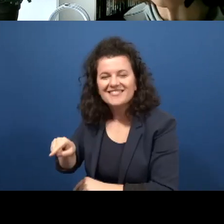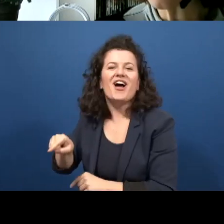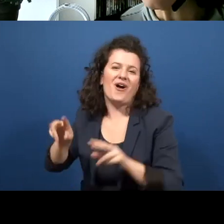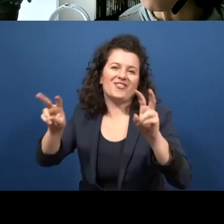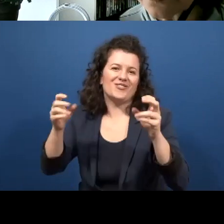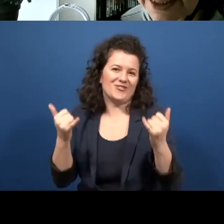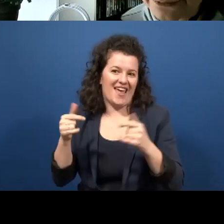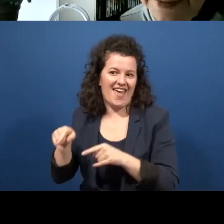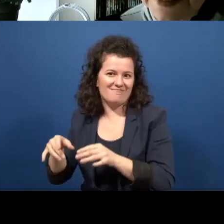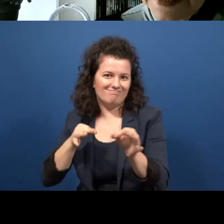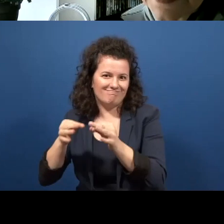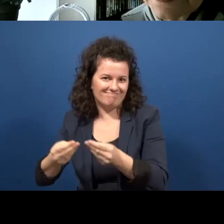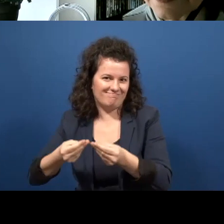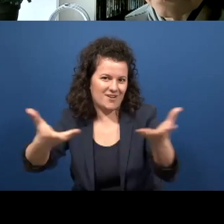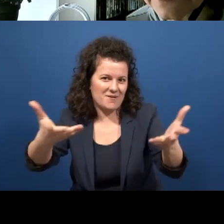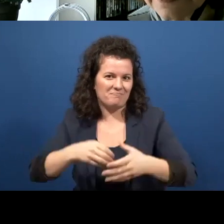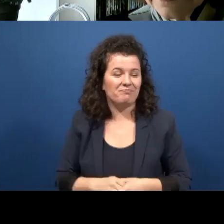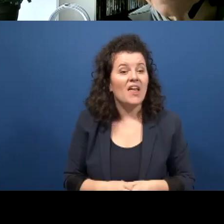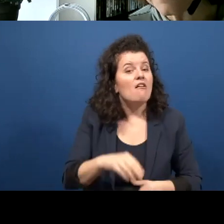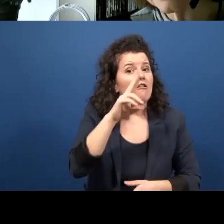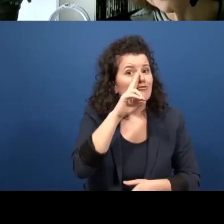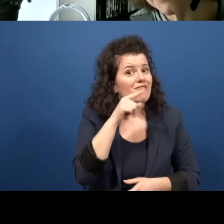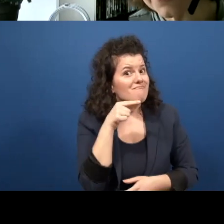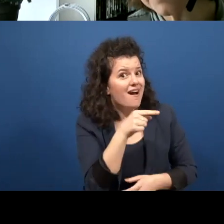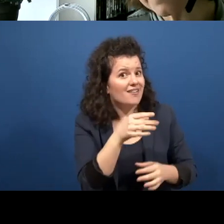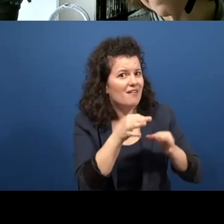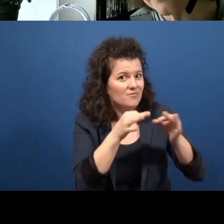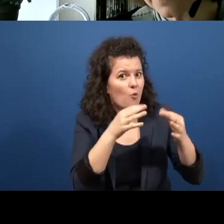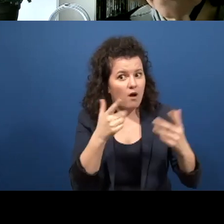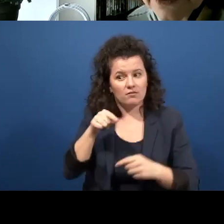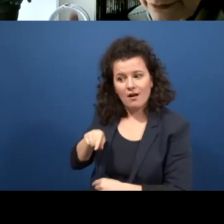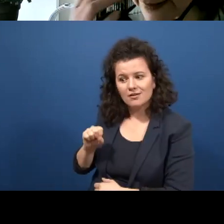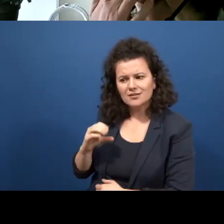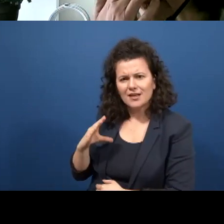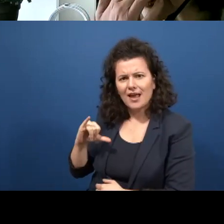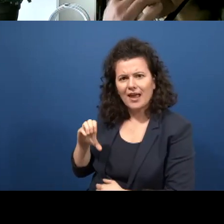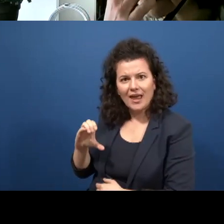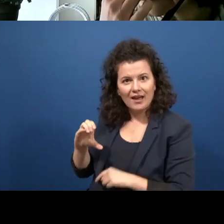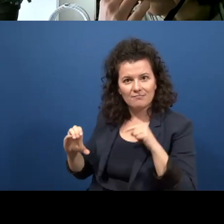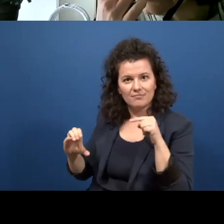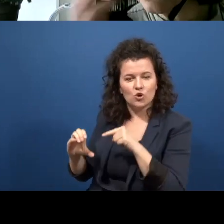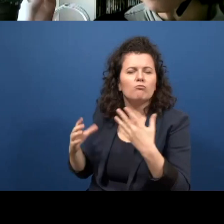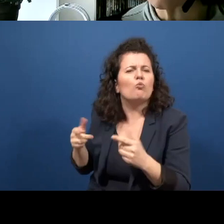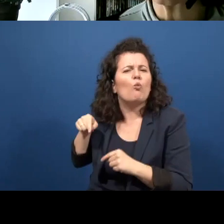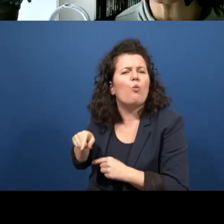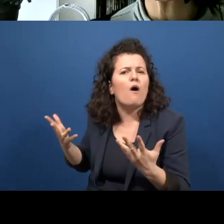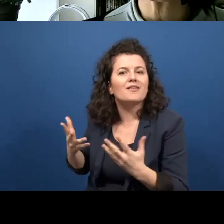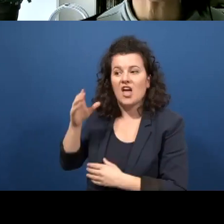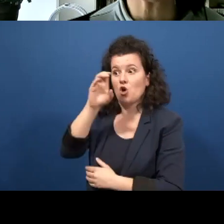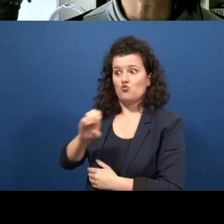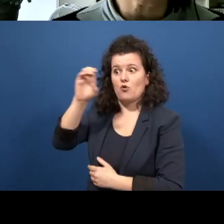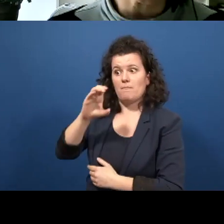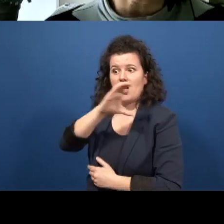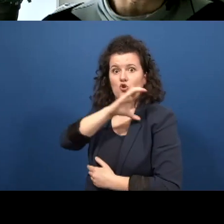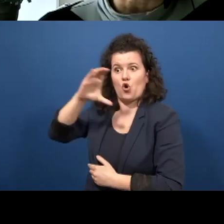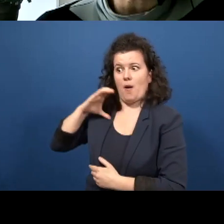de señas. Y a ello me voy a, dedicar el día de hoy. Entonces, nosotros trabajamos con SPIC, que